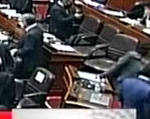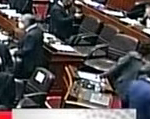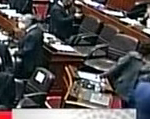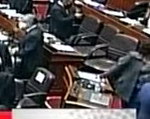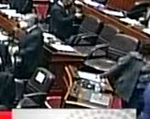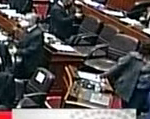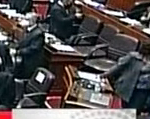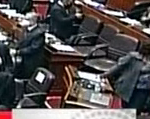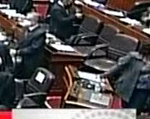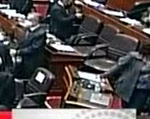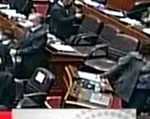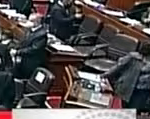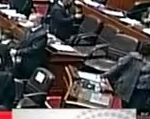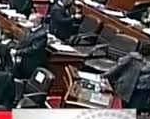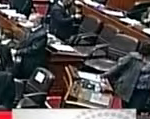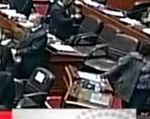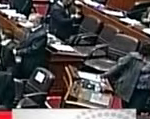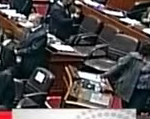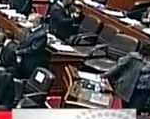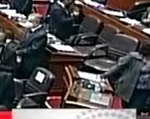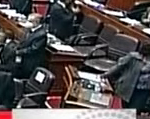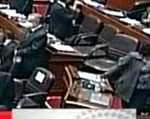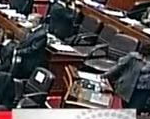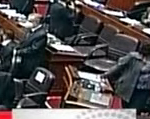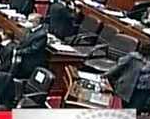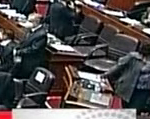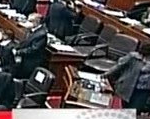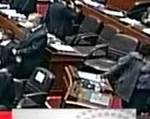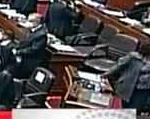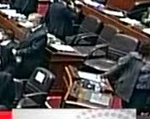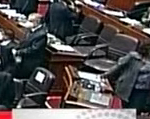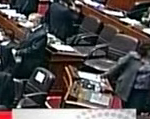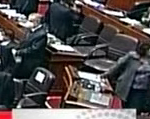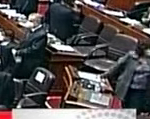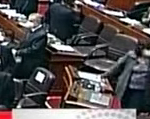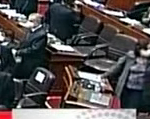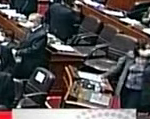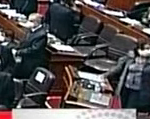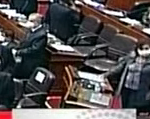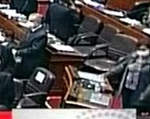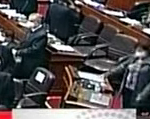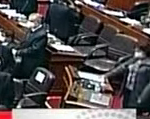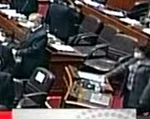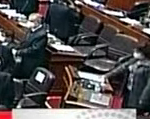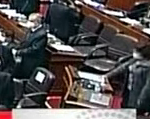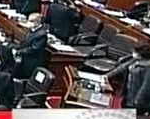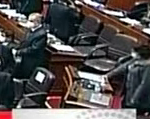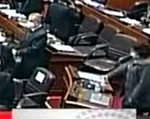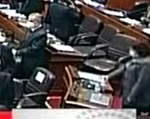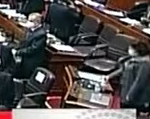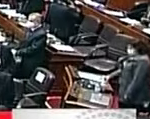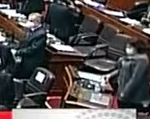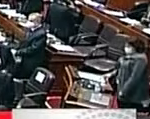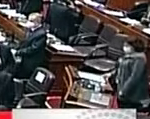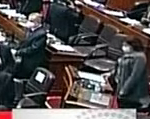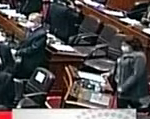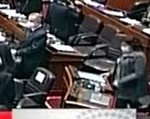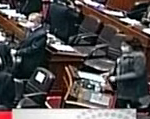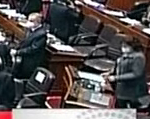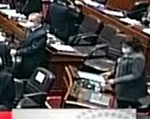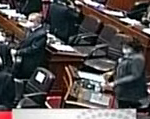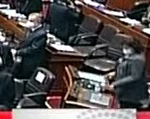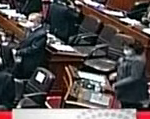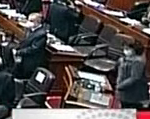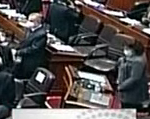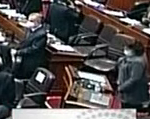las 5:09 p.m, estamos en una transmisión en vivo, es Congreso Televisión, Congreso Radio y sus plataformas digitales. Vamos a ir a